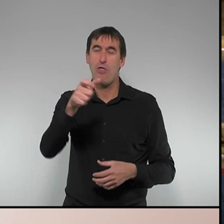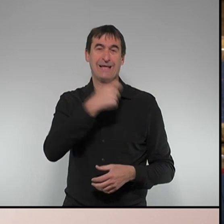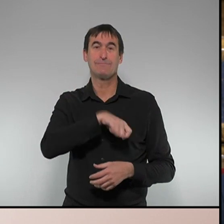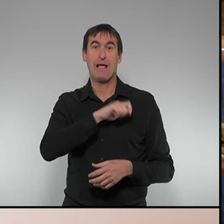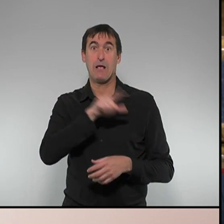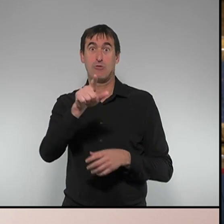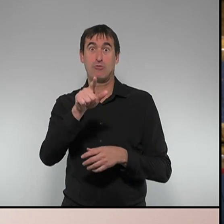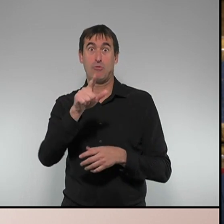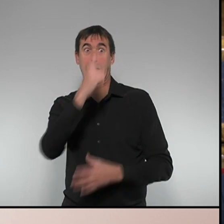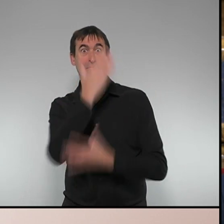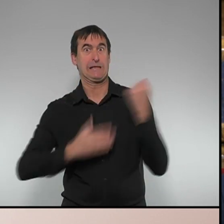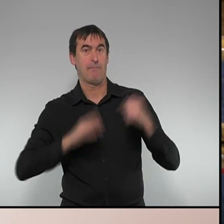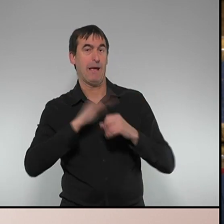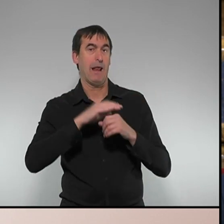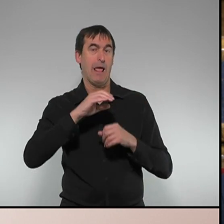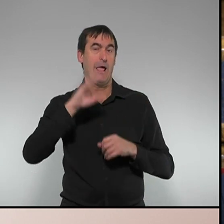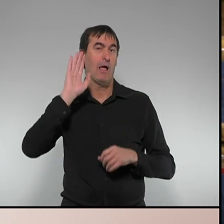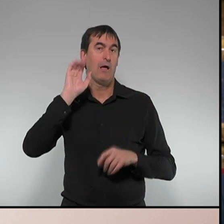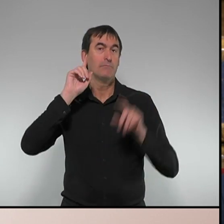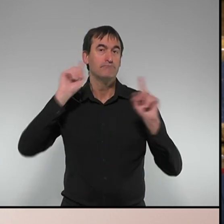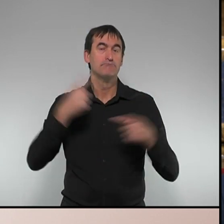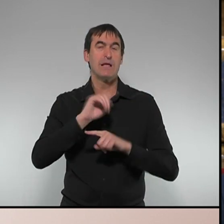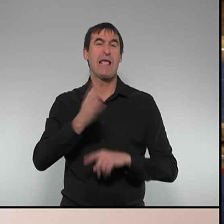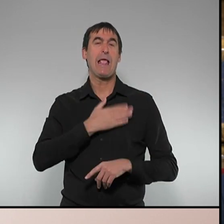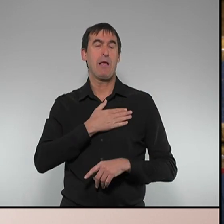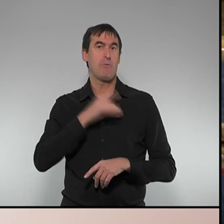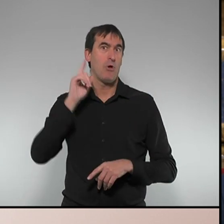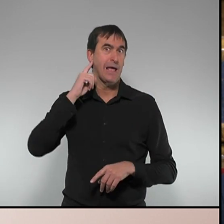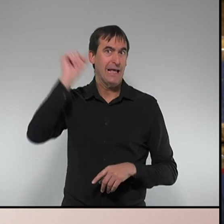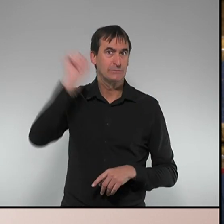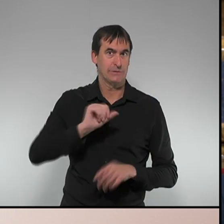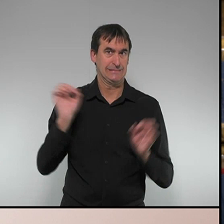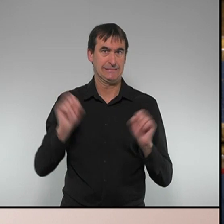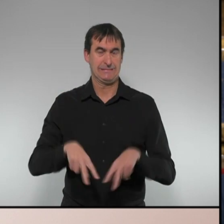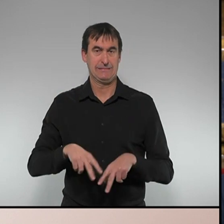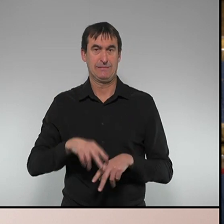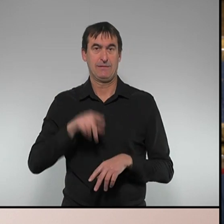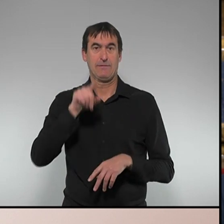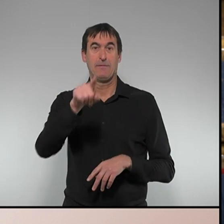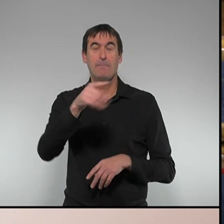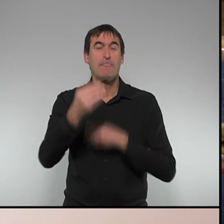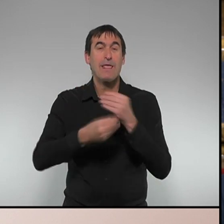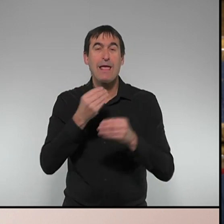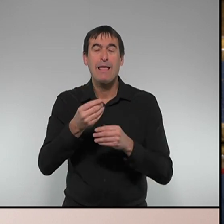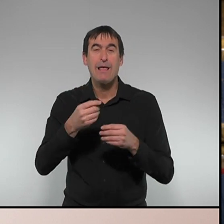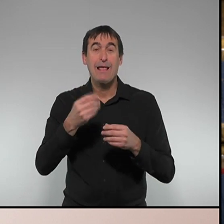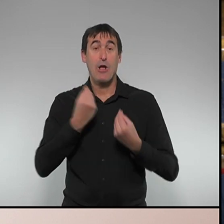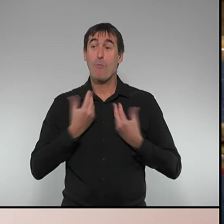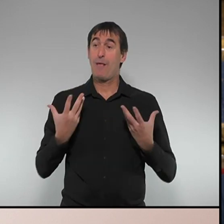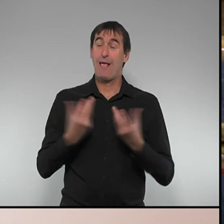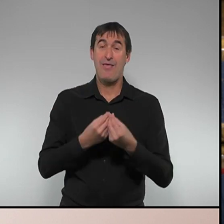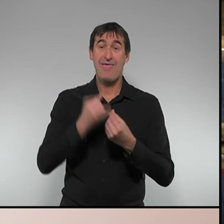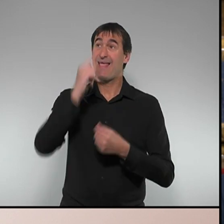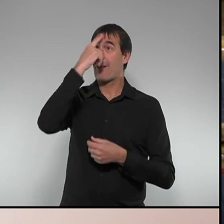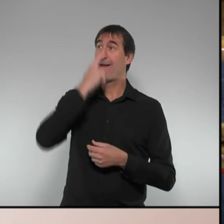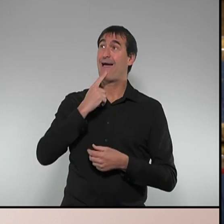el himno. Ustedes, desde que iniciaron su plan rupturista, no han hecho más que deteriorar la convivencia y la imagen de Cataluña